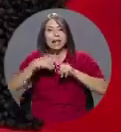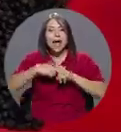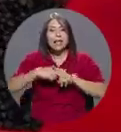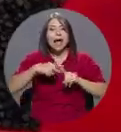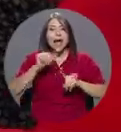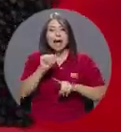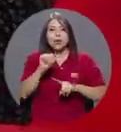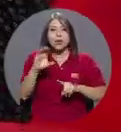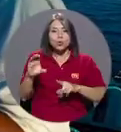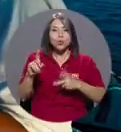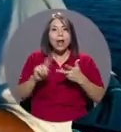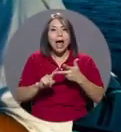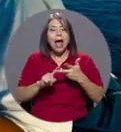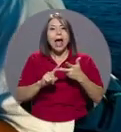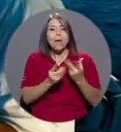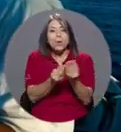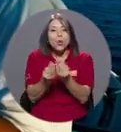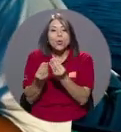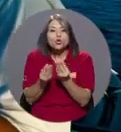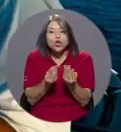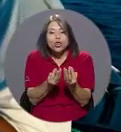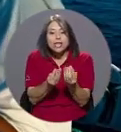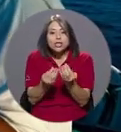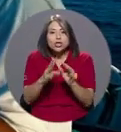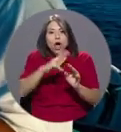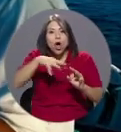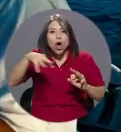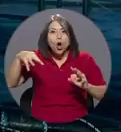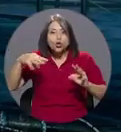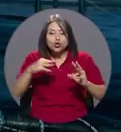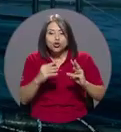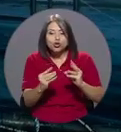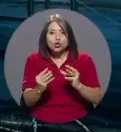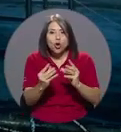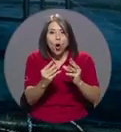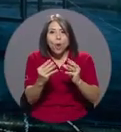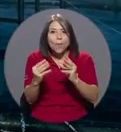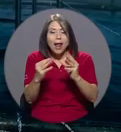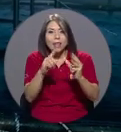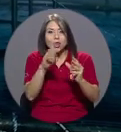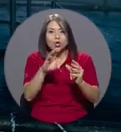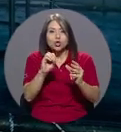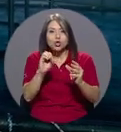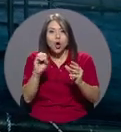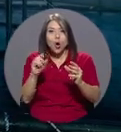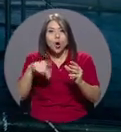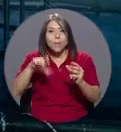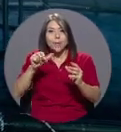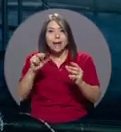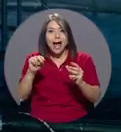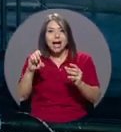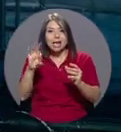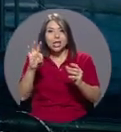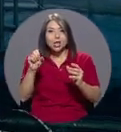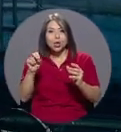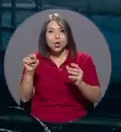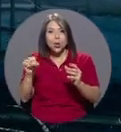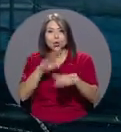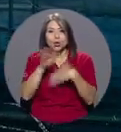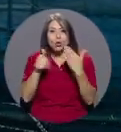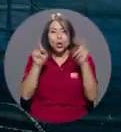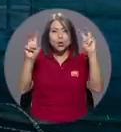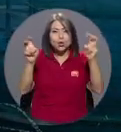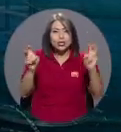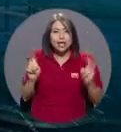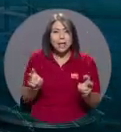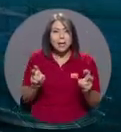de genética aplicada a la aquicultura, producción de zooplancton, todos los temas que son importantes para